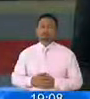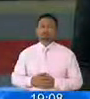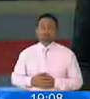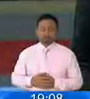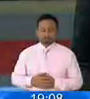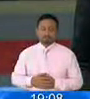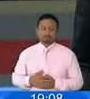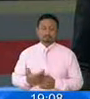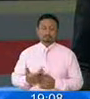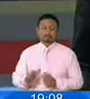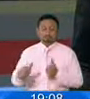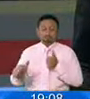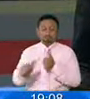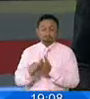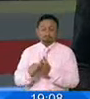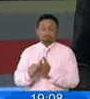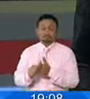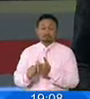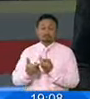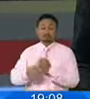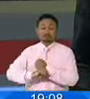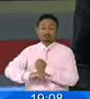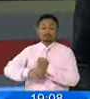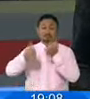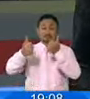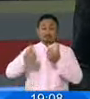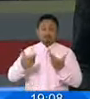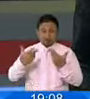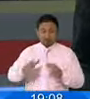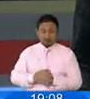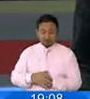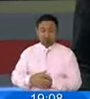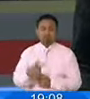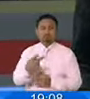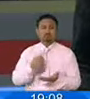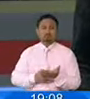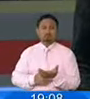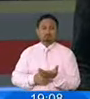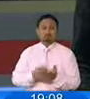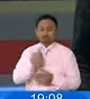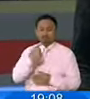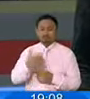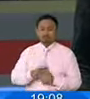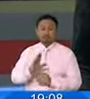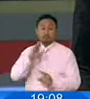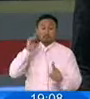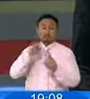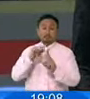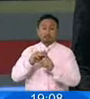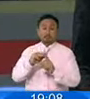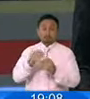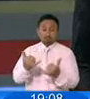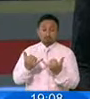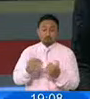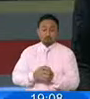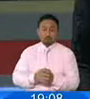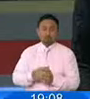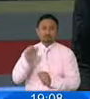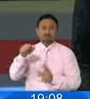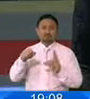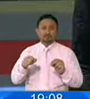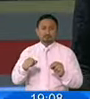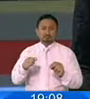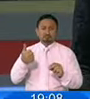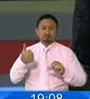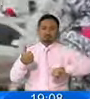Así es, a pocos días de que concluya la campaña electoral, dos analistas evalúan los alcances de los mensajes emitidos por los actores